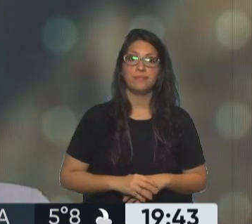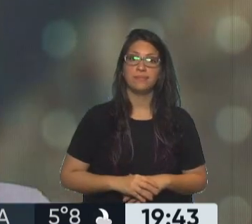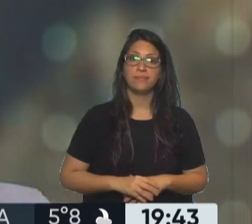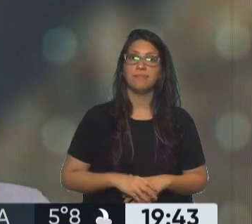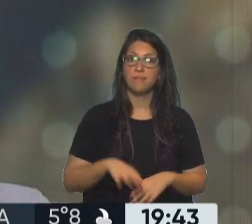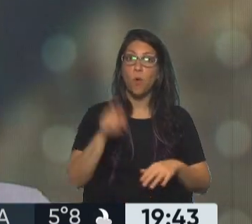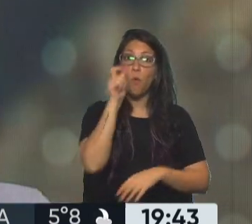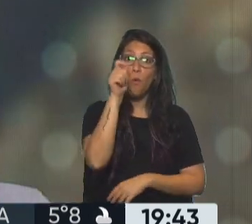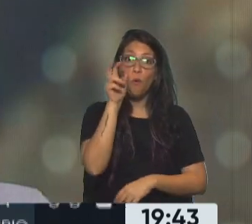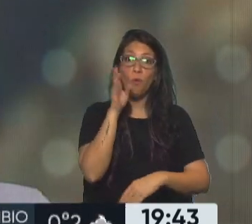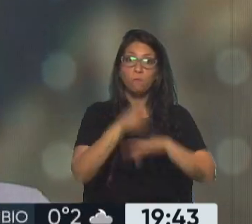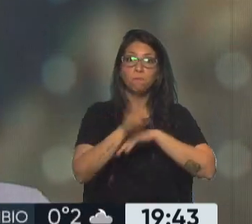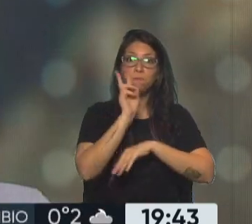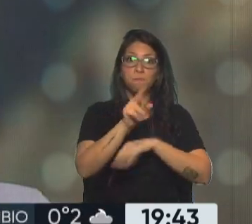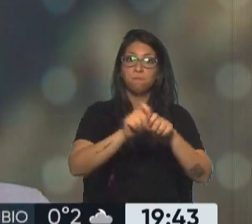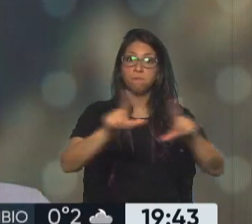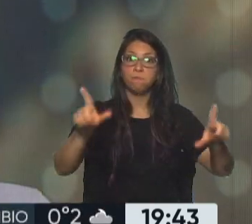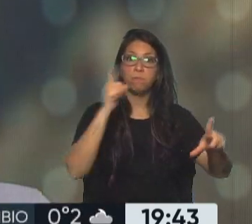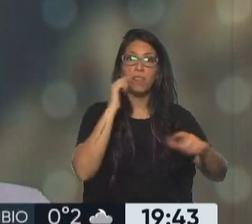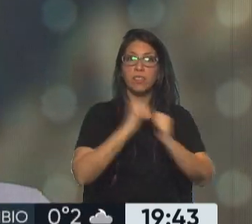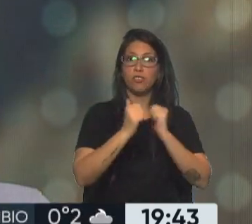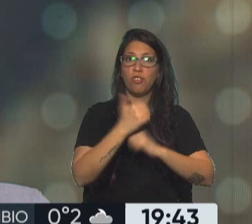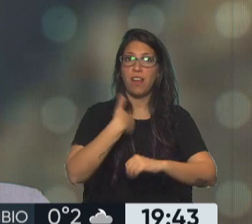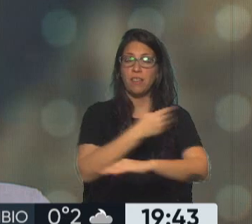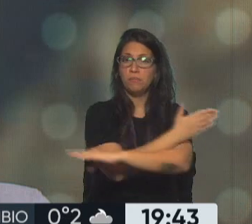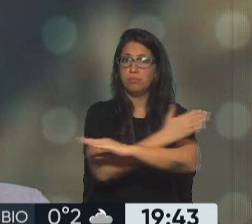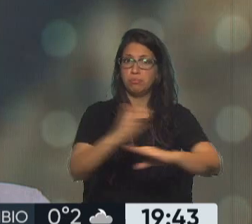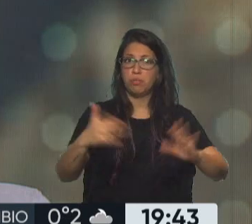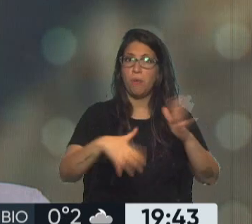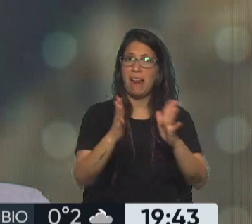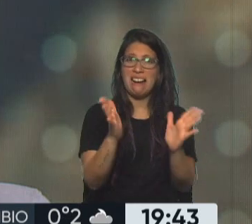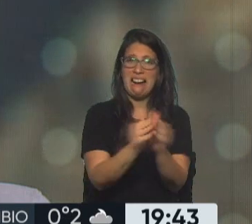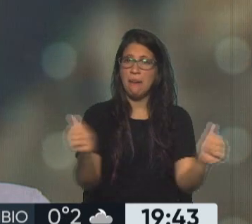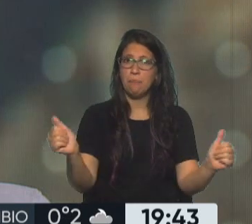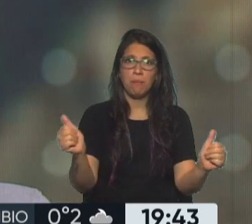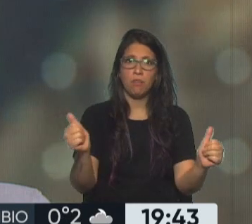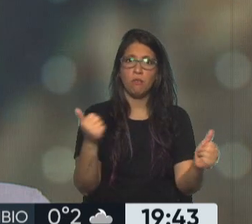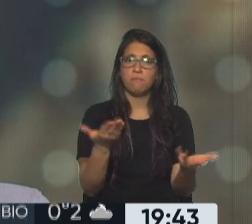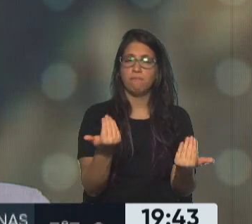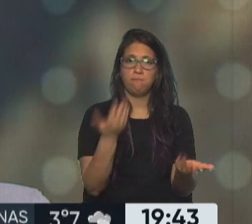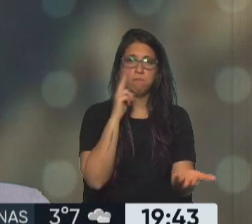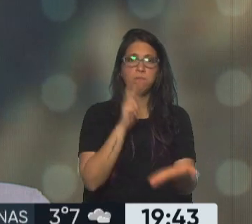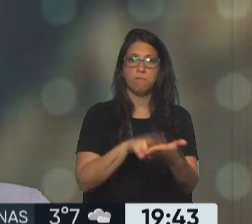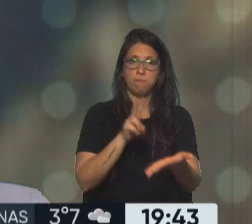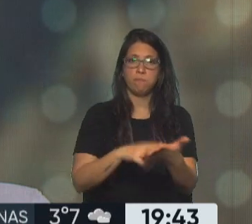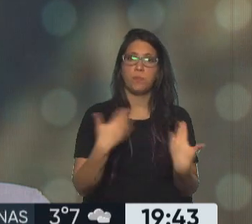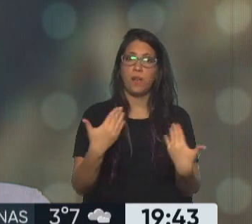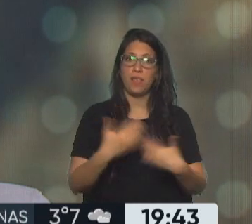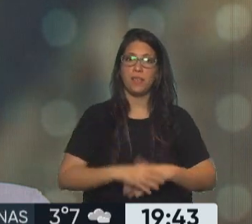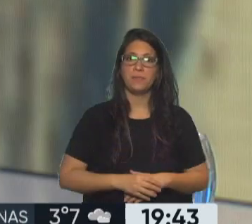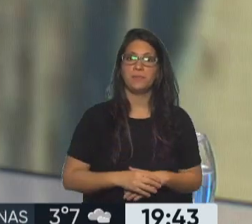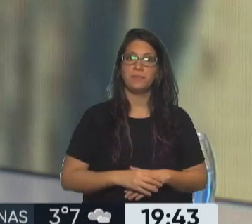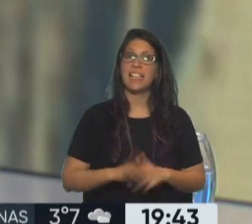Entren a Google y ahí pueden recorrer la historia argentina. Es lo más rápido y lo tienen más a mano. Y al Arraqui. Bueno, muchas